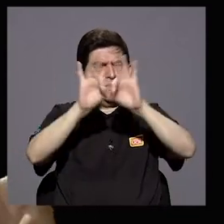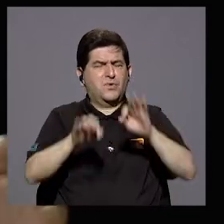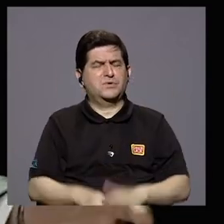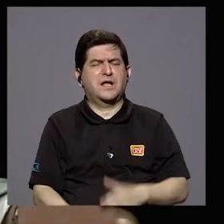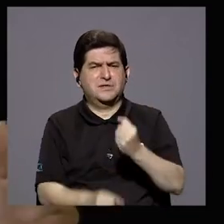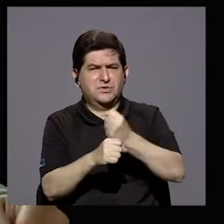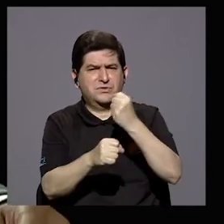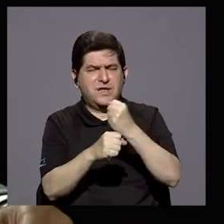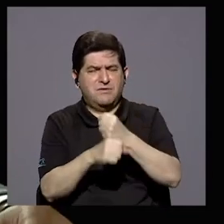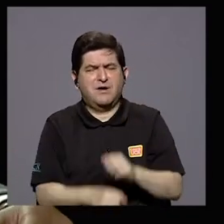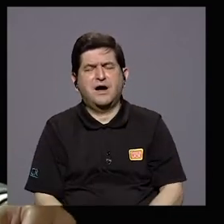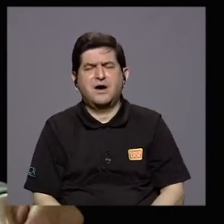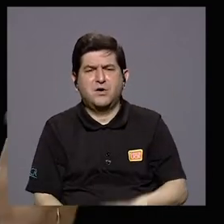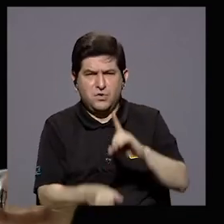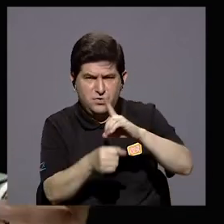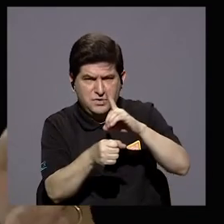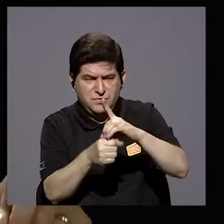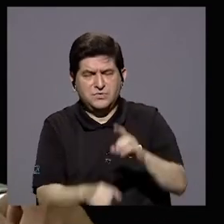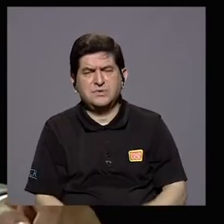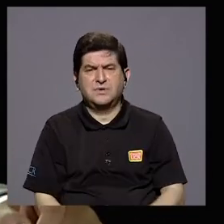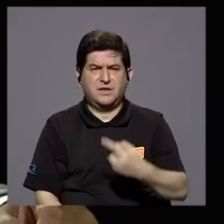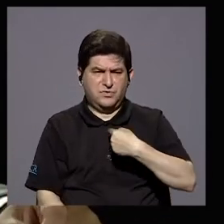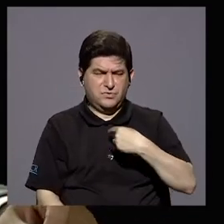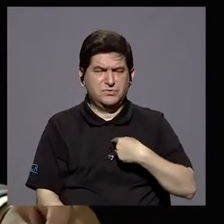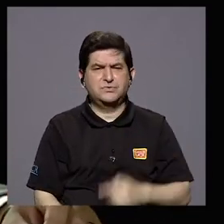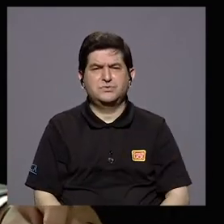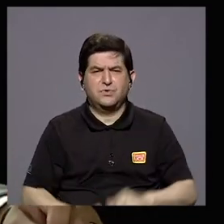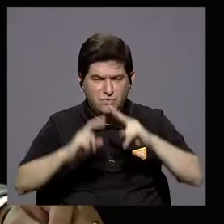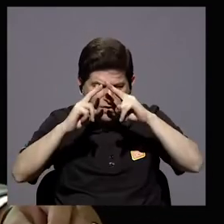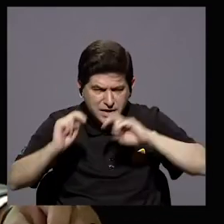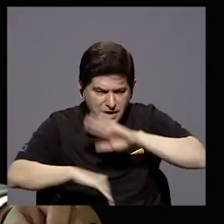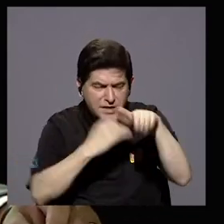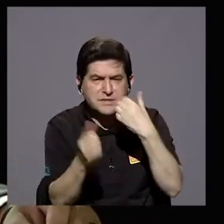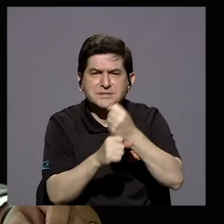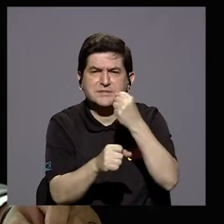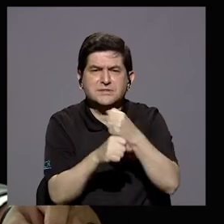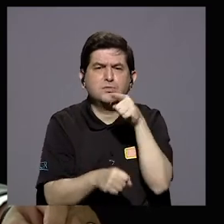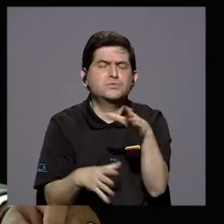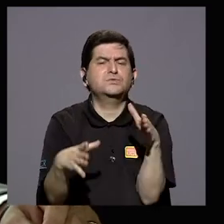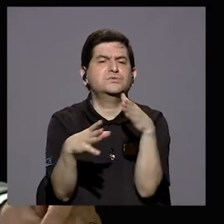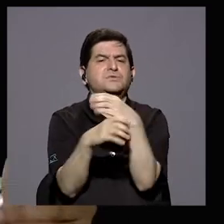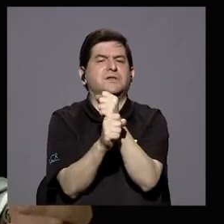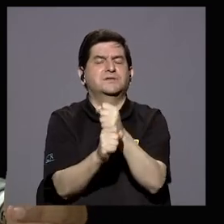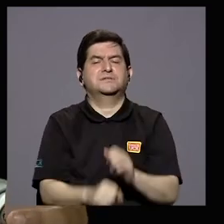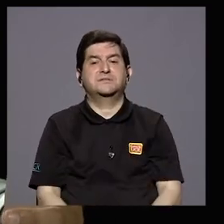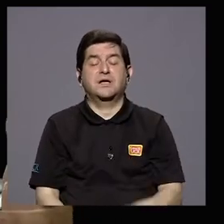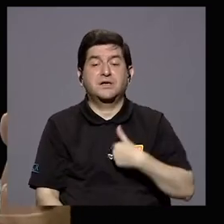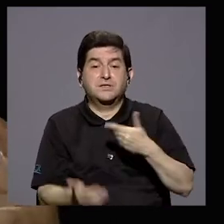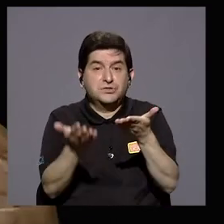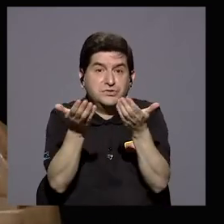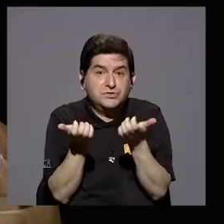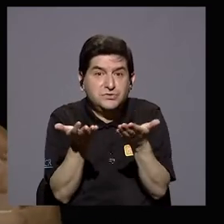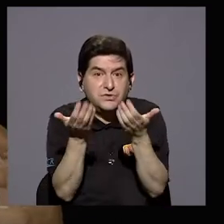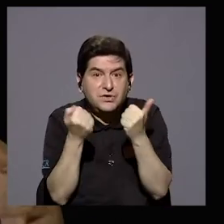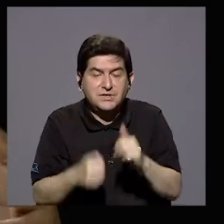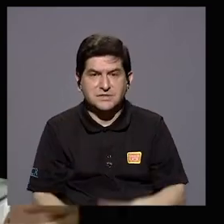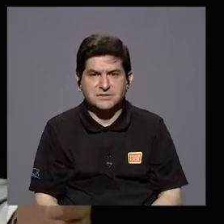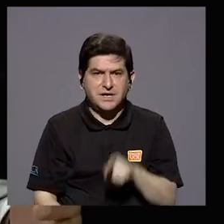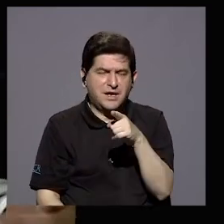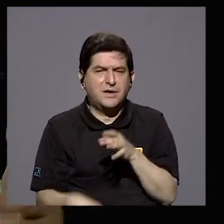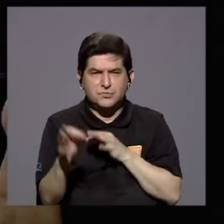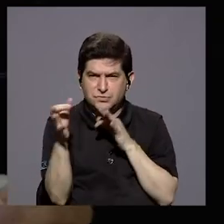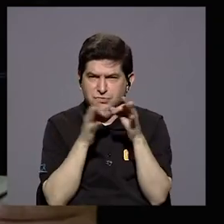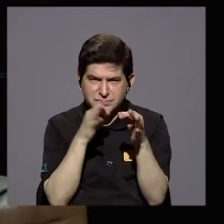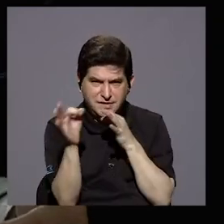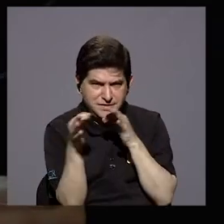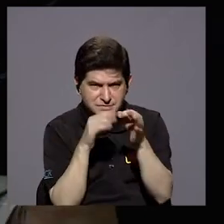los diputados. Ayer me di a la tarea de hacer una revisión exhaustiva de todo ese trabajo que usted ha venido haciendo. Me gustaría un poco que nos dé su punto